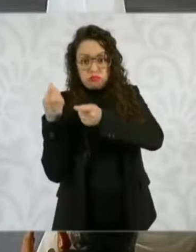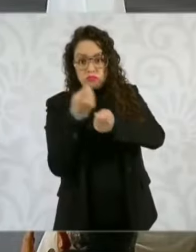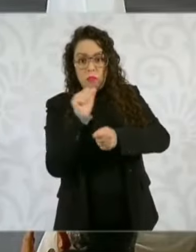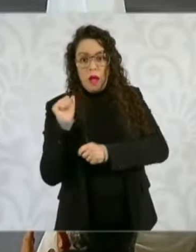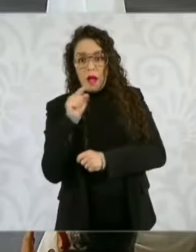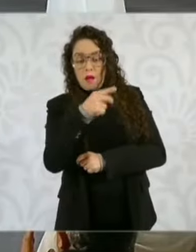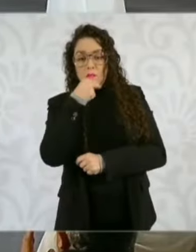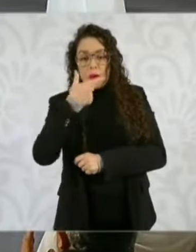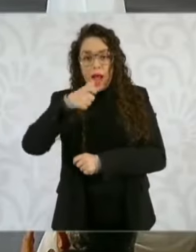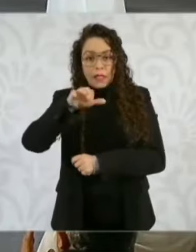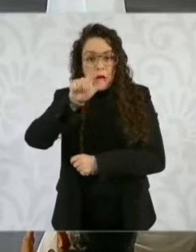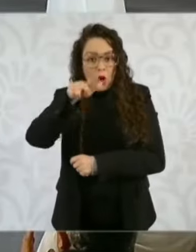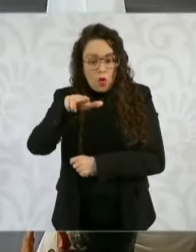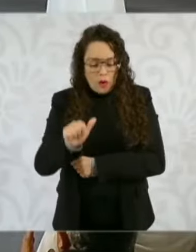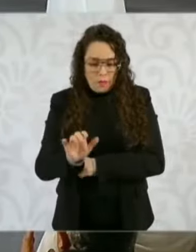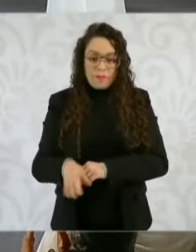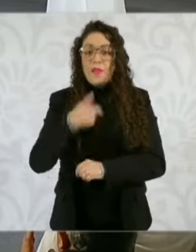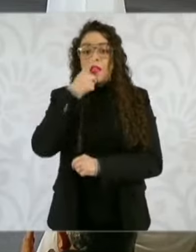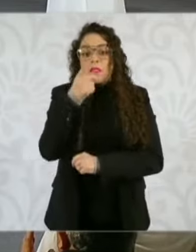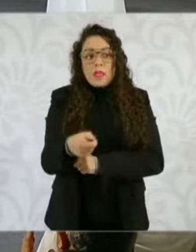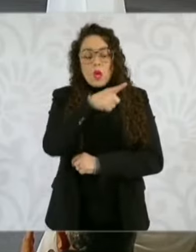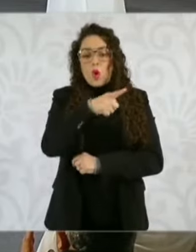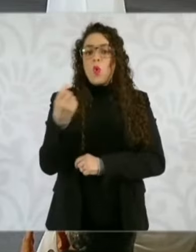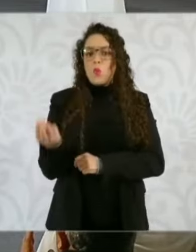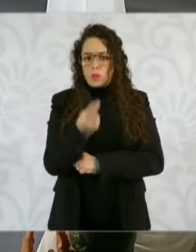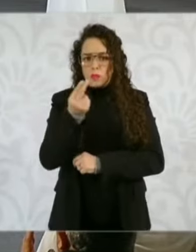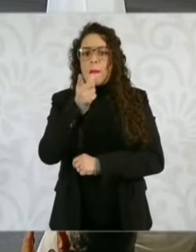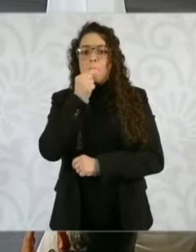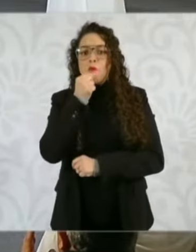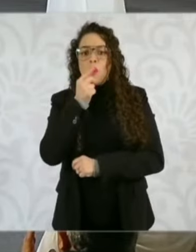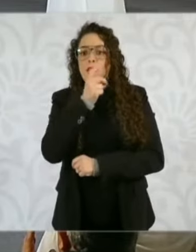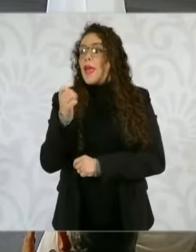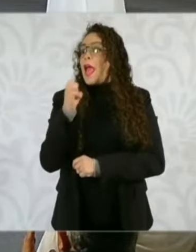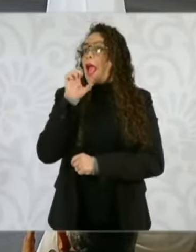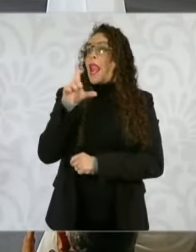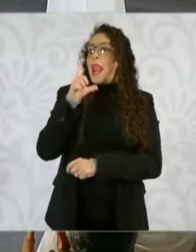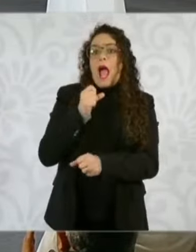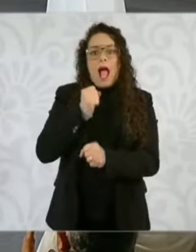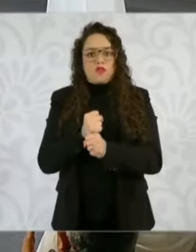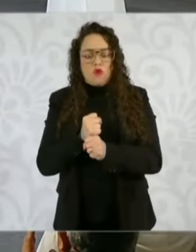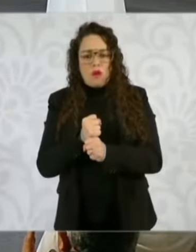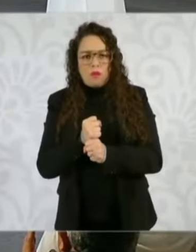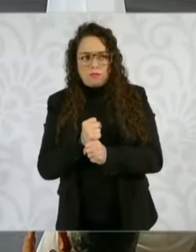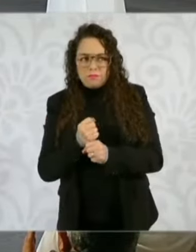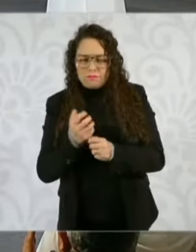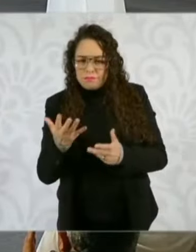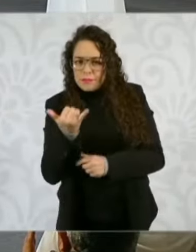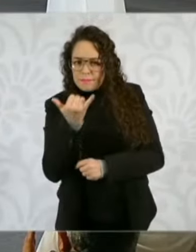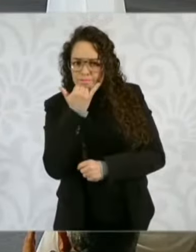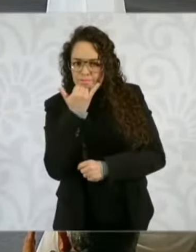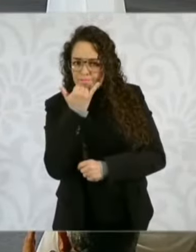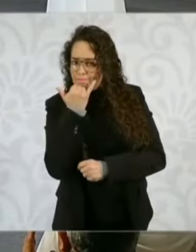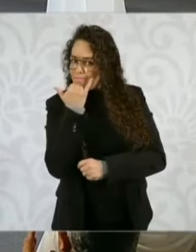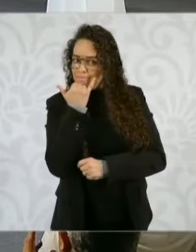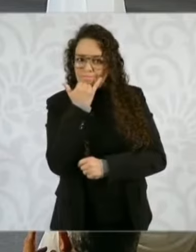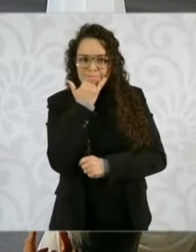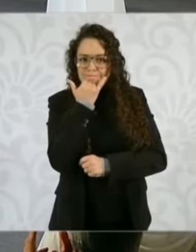Algunos dicen que fue policía del año, pero señor, esto no hace más que confirmar que fue su cortina de